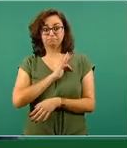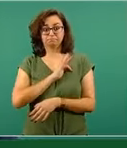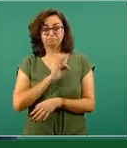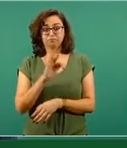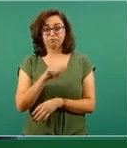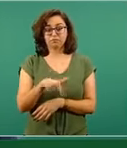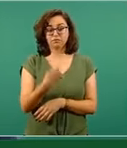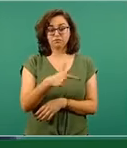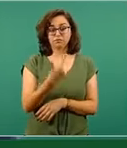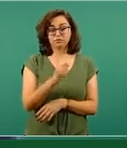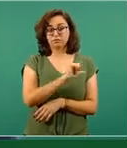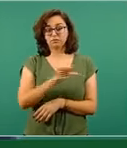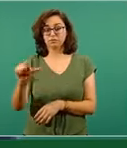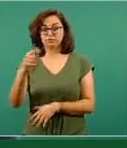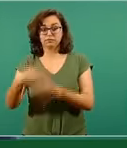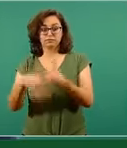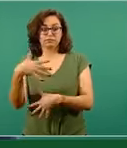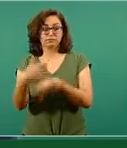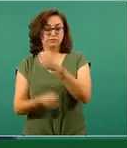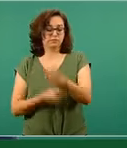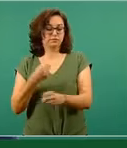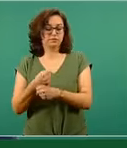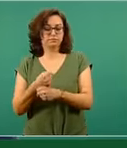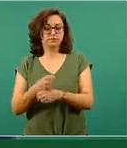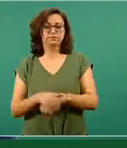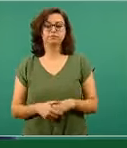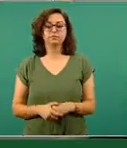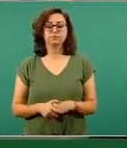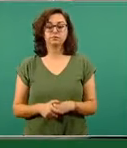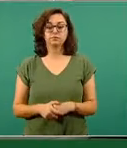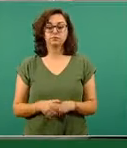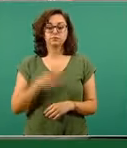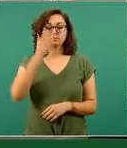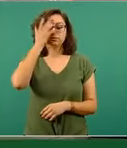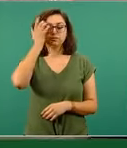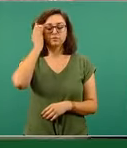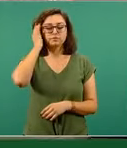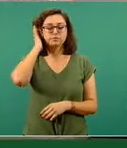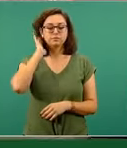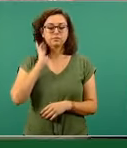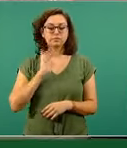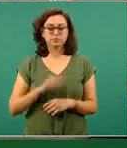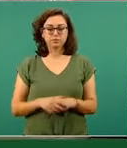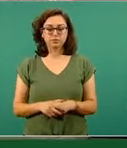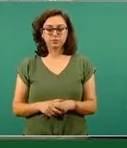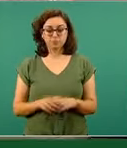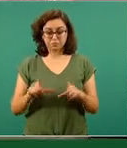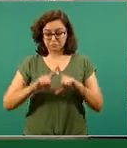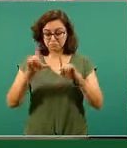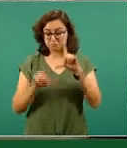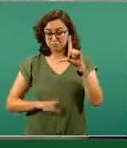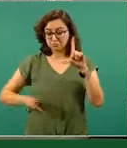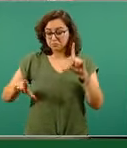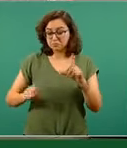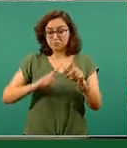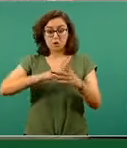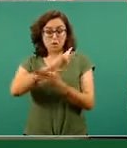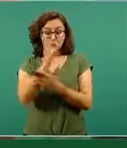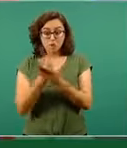personas de 12 a 15 años. Para el Programa Nacional de Vacunación de México no representa ningún